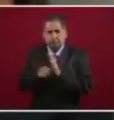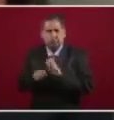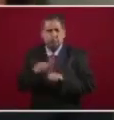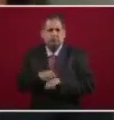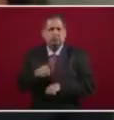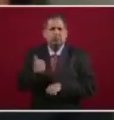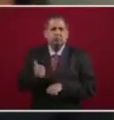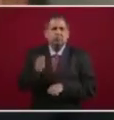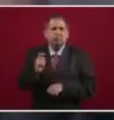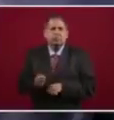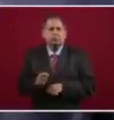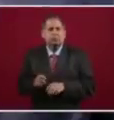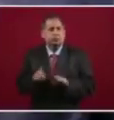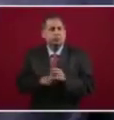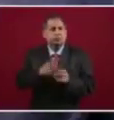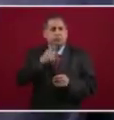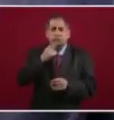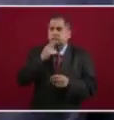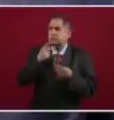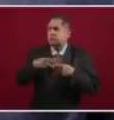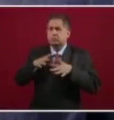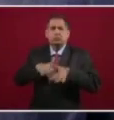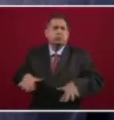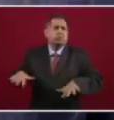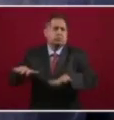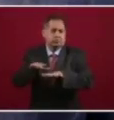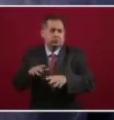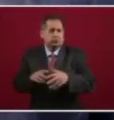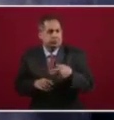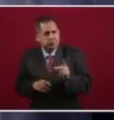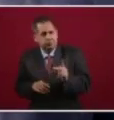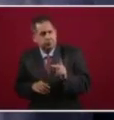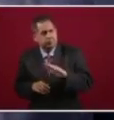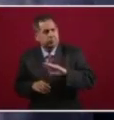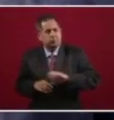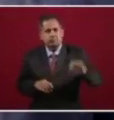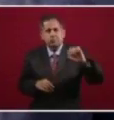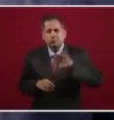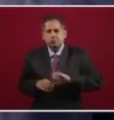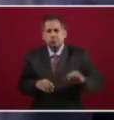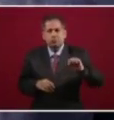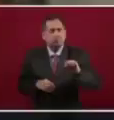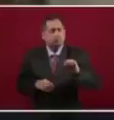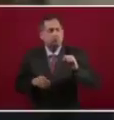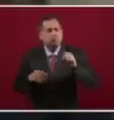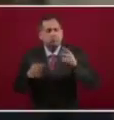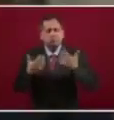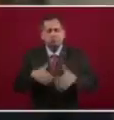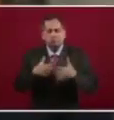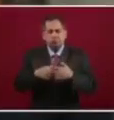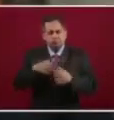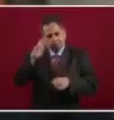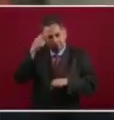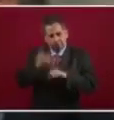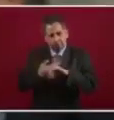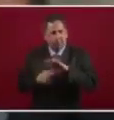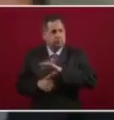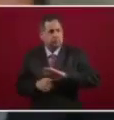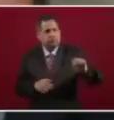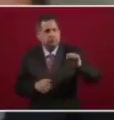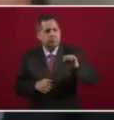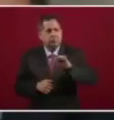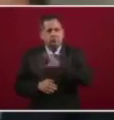sexto, como de utilidad pública. Sin embargo, pues son las compañías extranjeras las que tienen